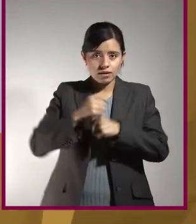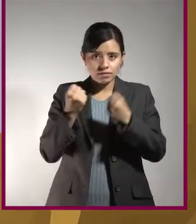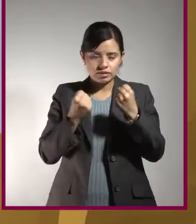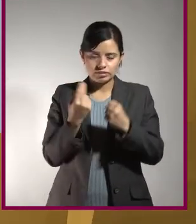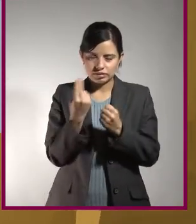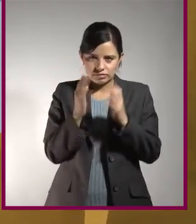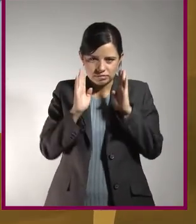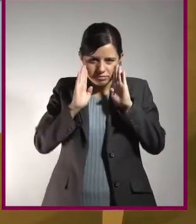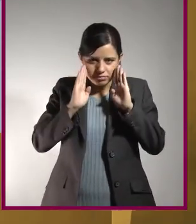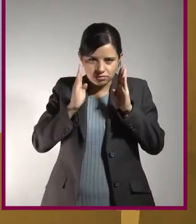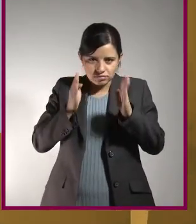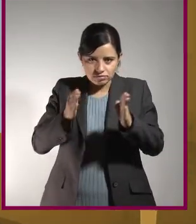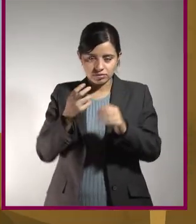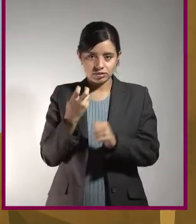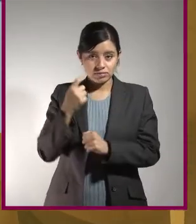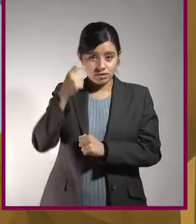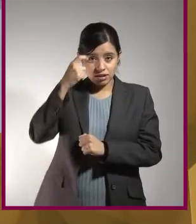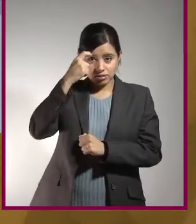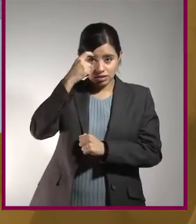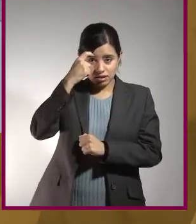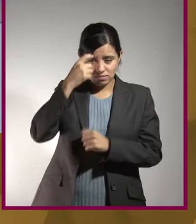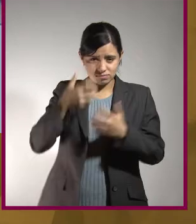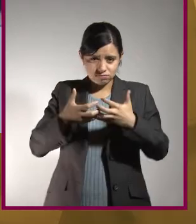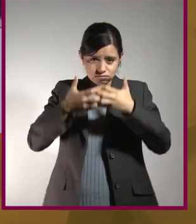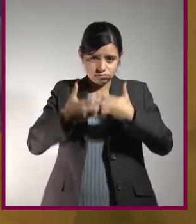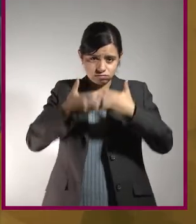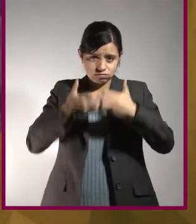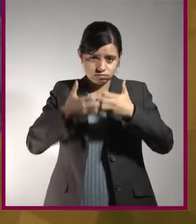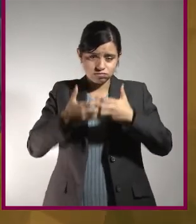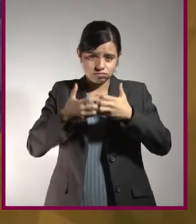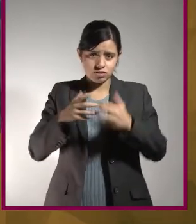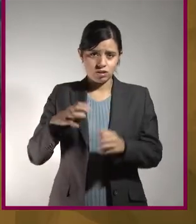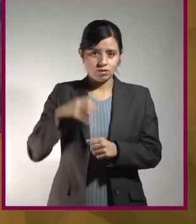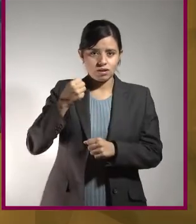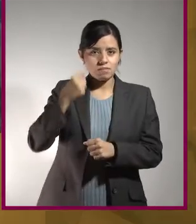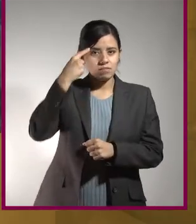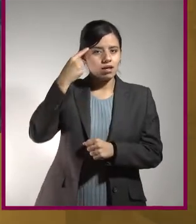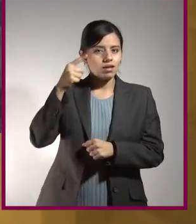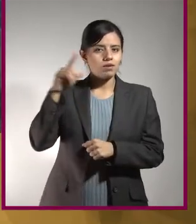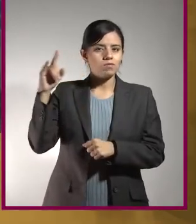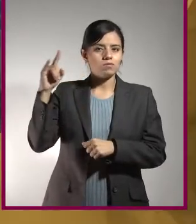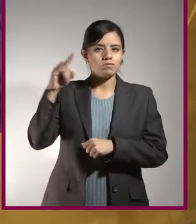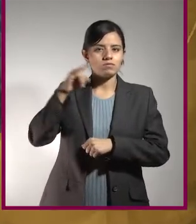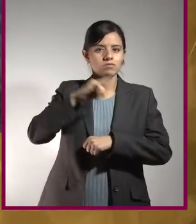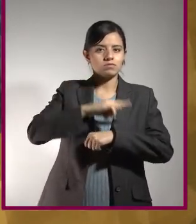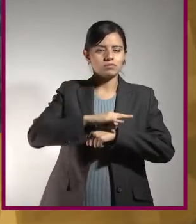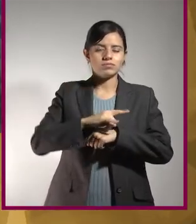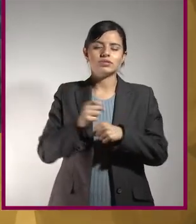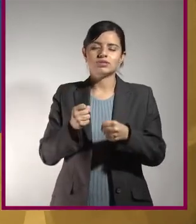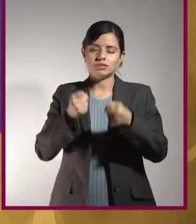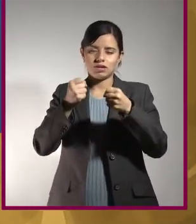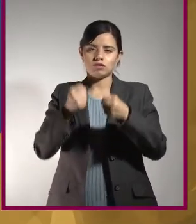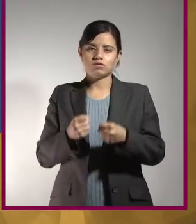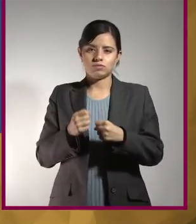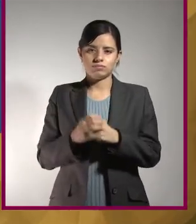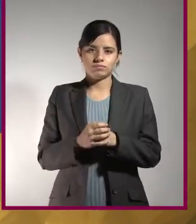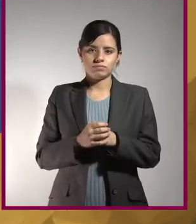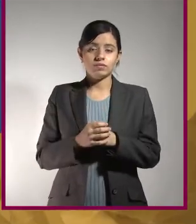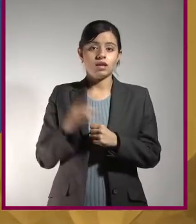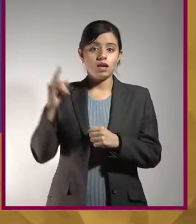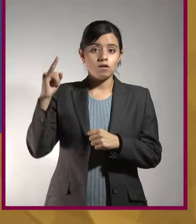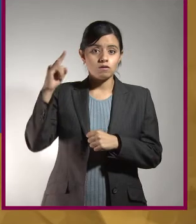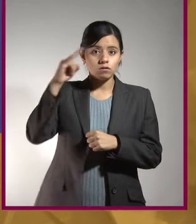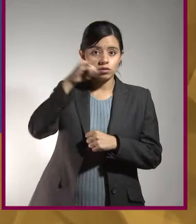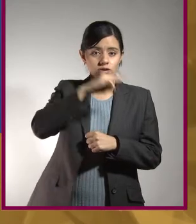de concentración, por lo que el cerebro se esfuerza bastante para que el vuelo sea exitoso y seguro. Conforme los